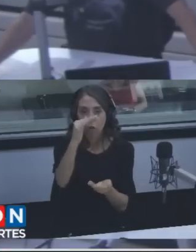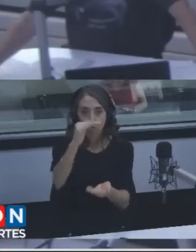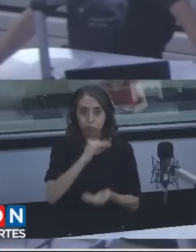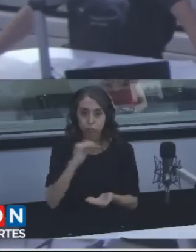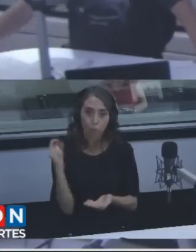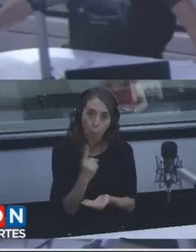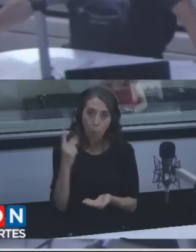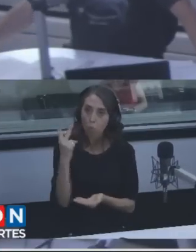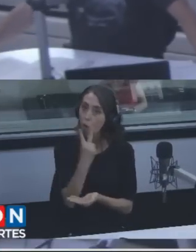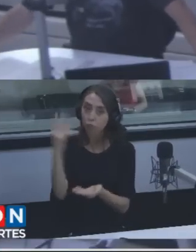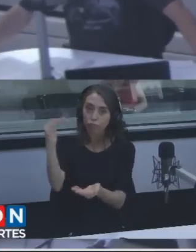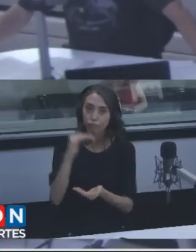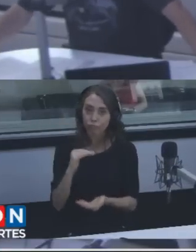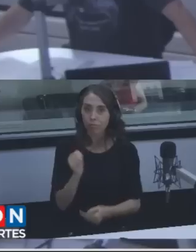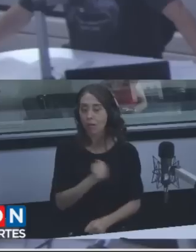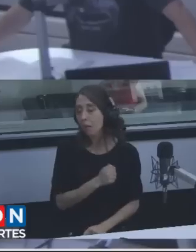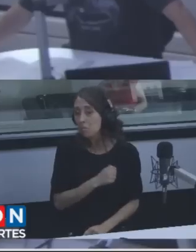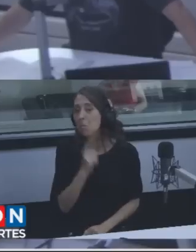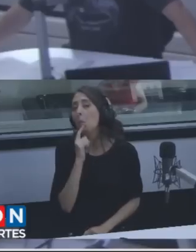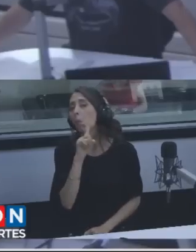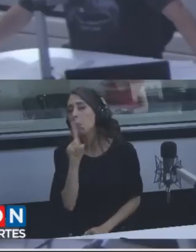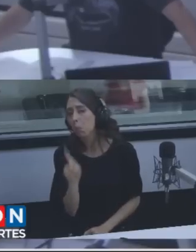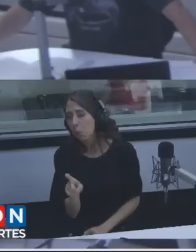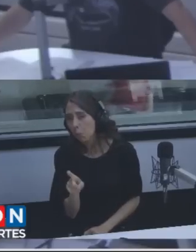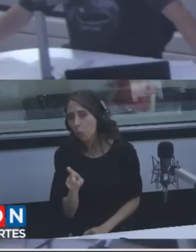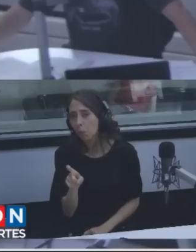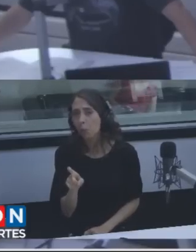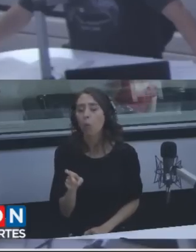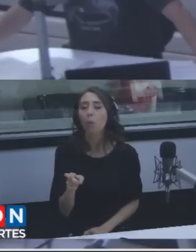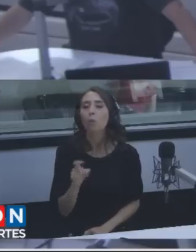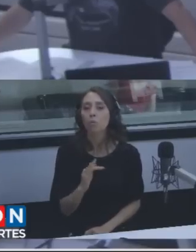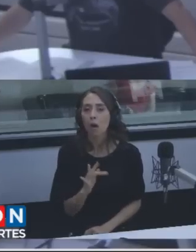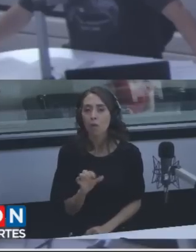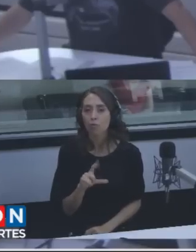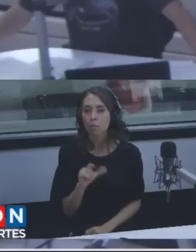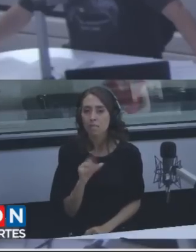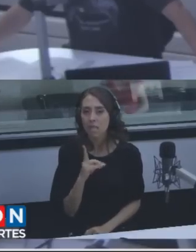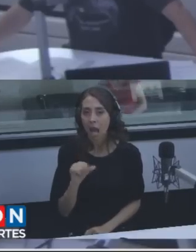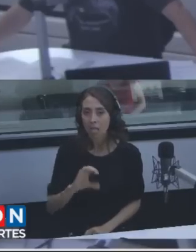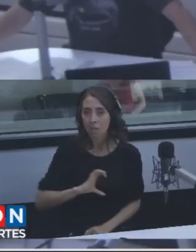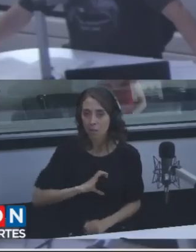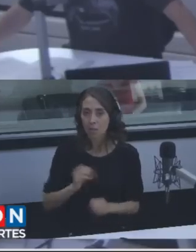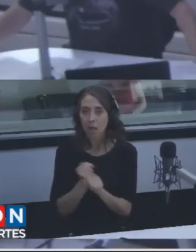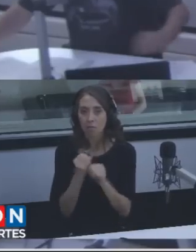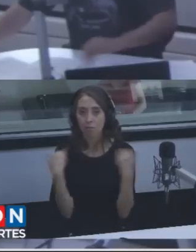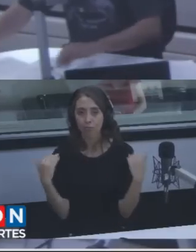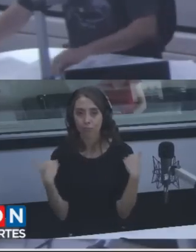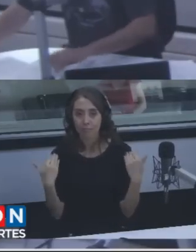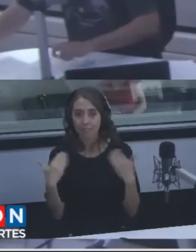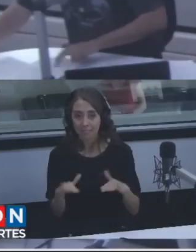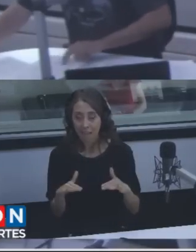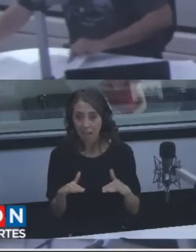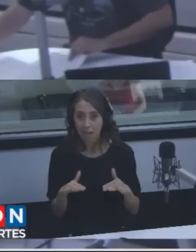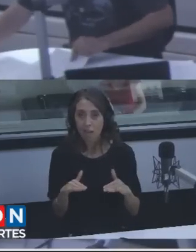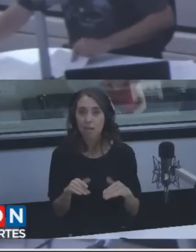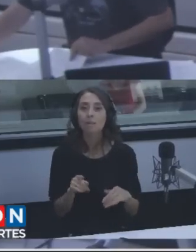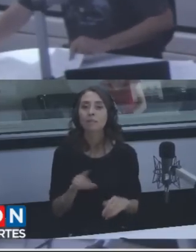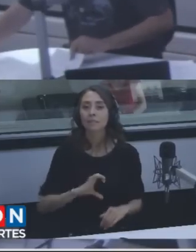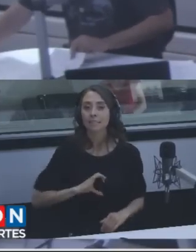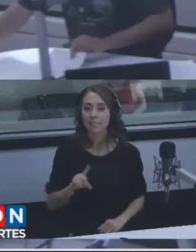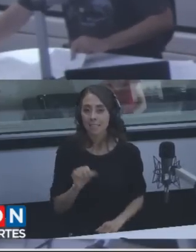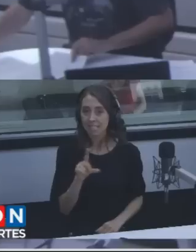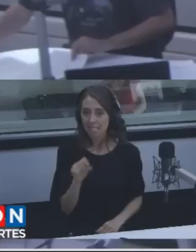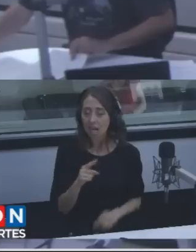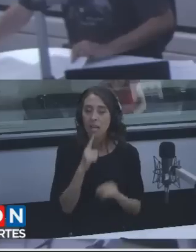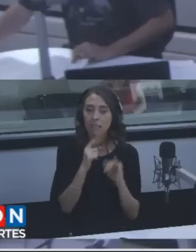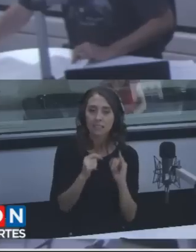hilo, la Universidad Católica. Y le preguntamos hoy día a José Pedro Fuensalida, después del trabajo que realizaron todos los soldados del comandante Mario Salas, ¿pesa